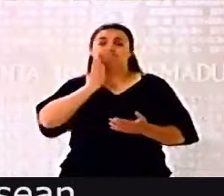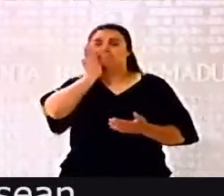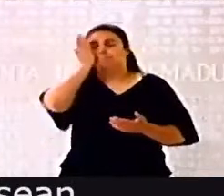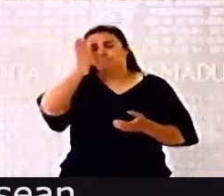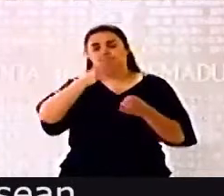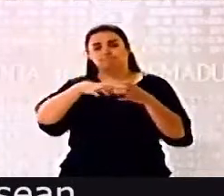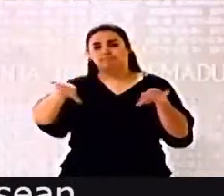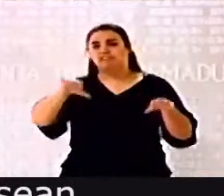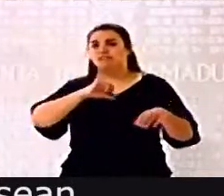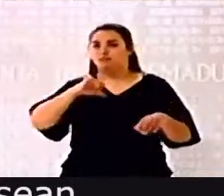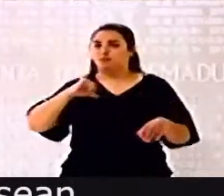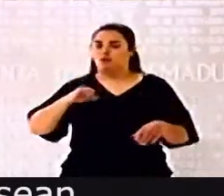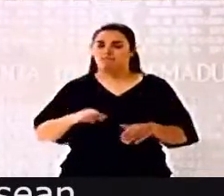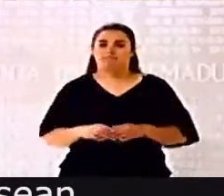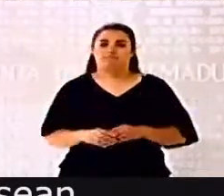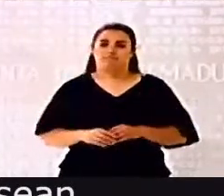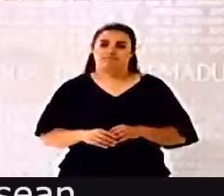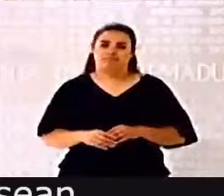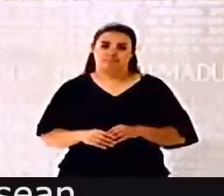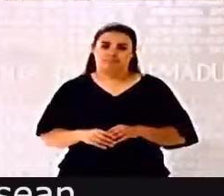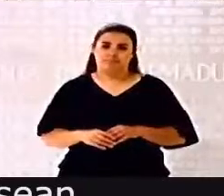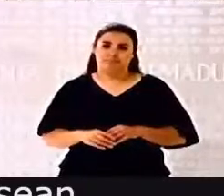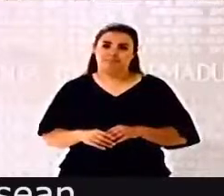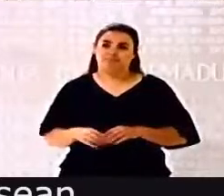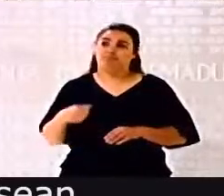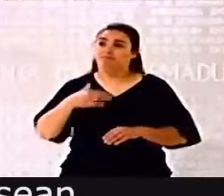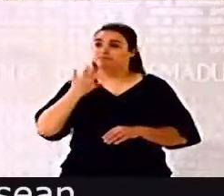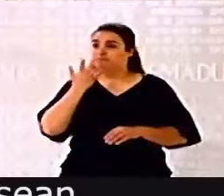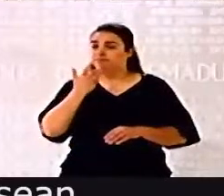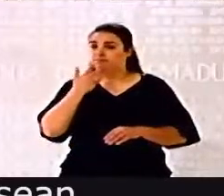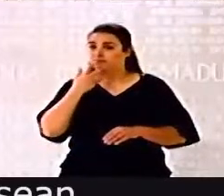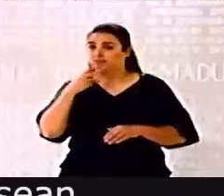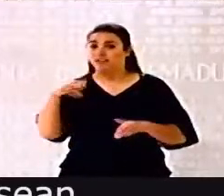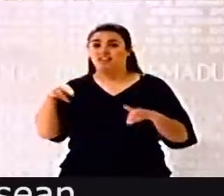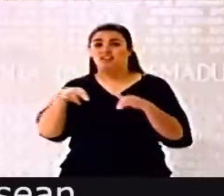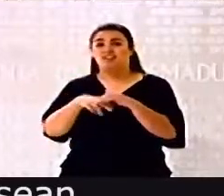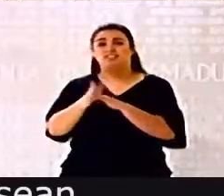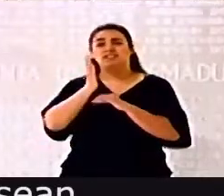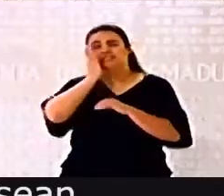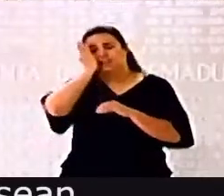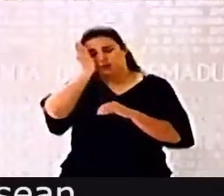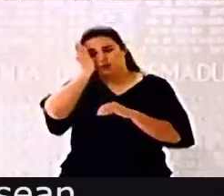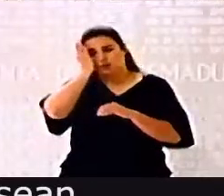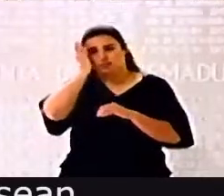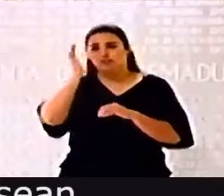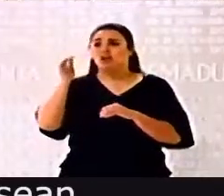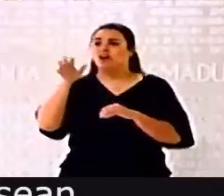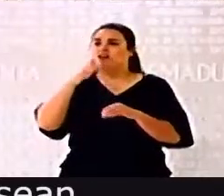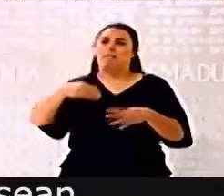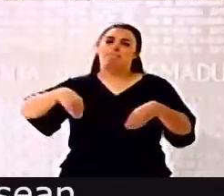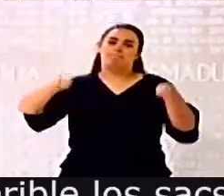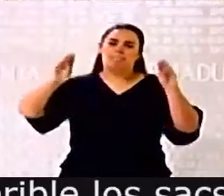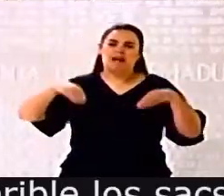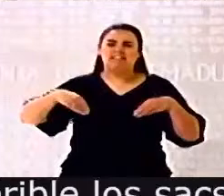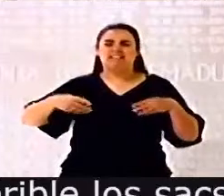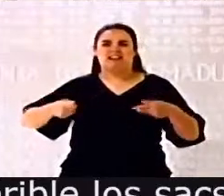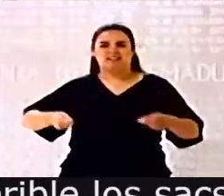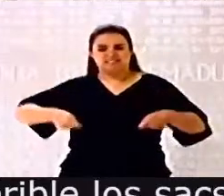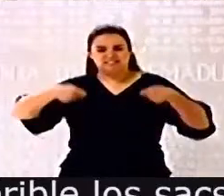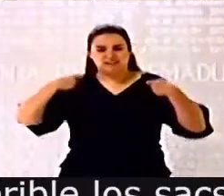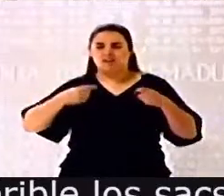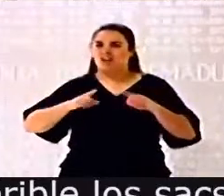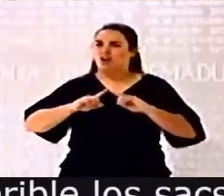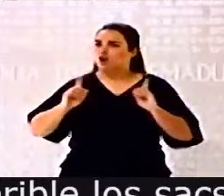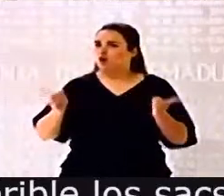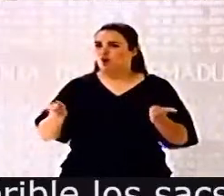durmiendo de forma individual. Es preferible los sacos de dormir a las mantas y a las sábanas, que